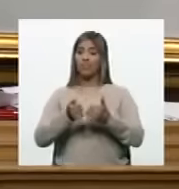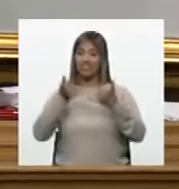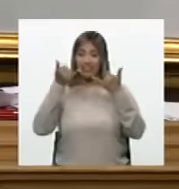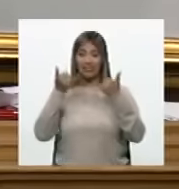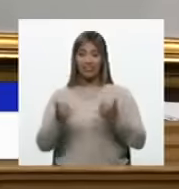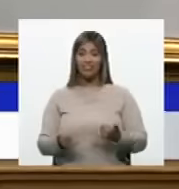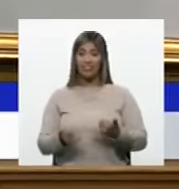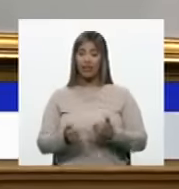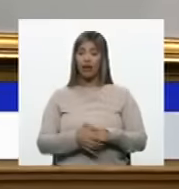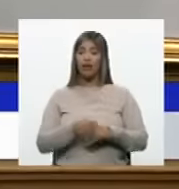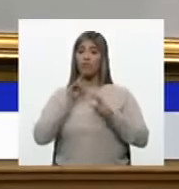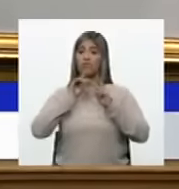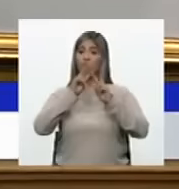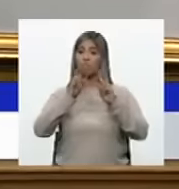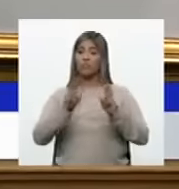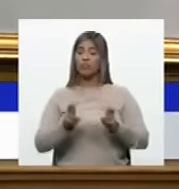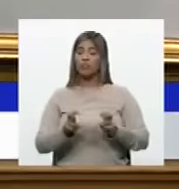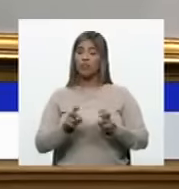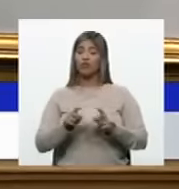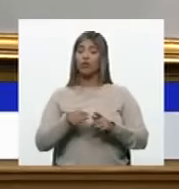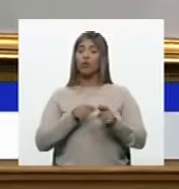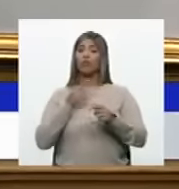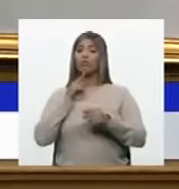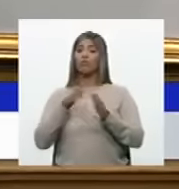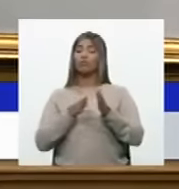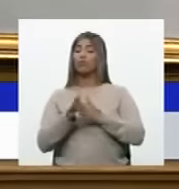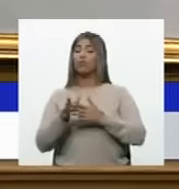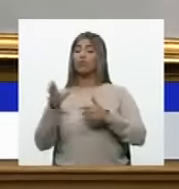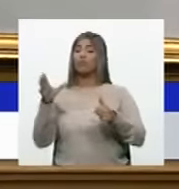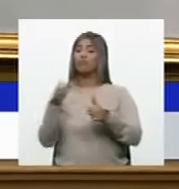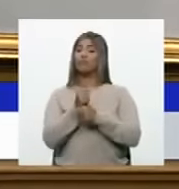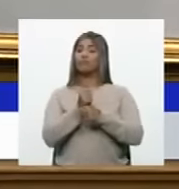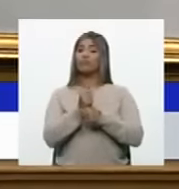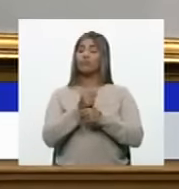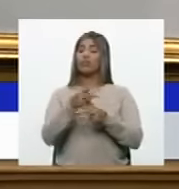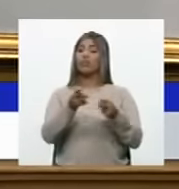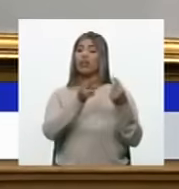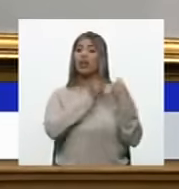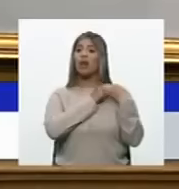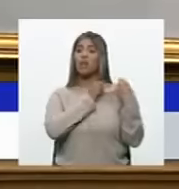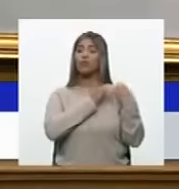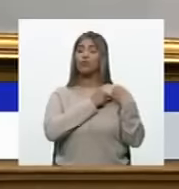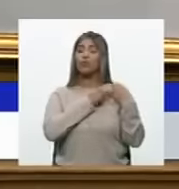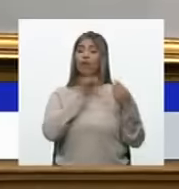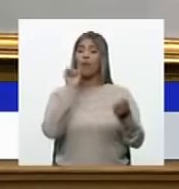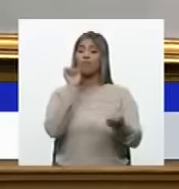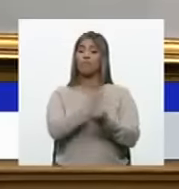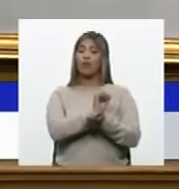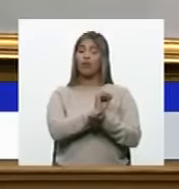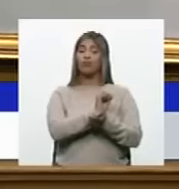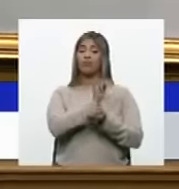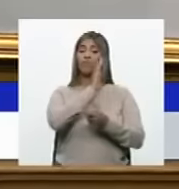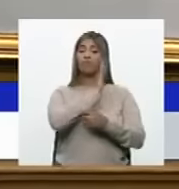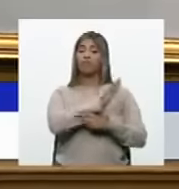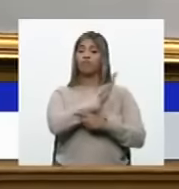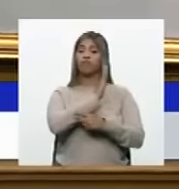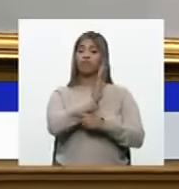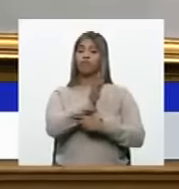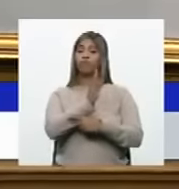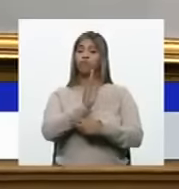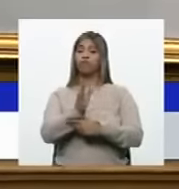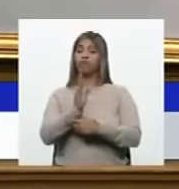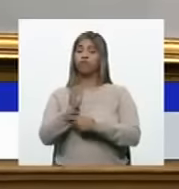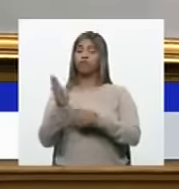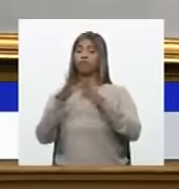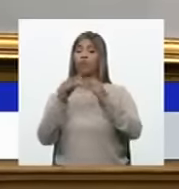inmediata la investigación conducente para determinar la responsabilidad penal individual de todos los